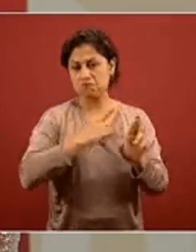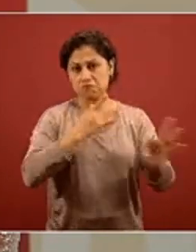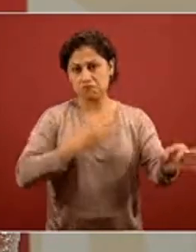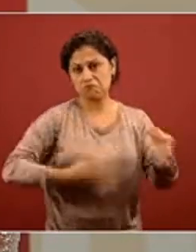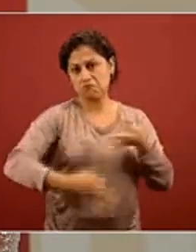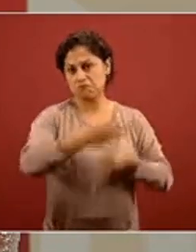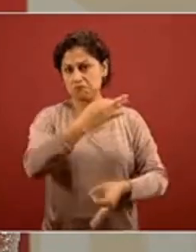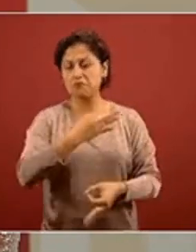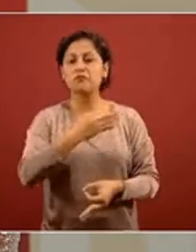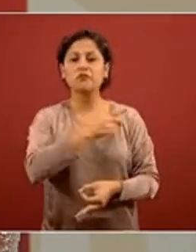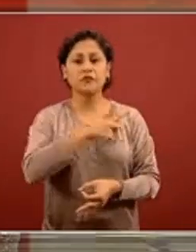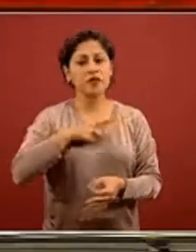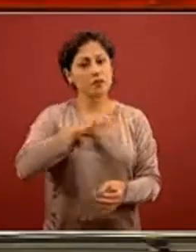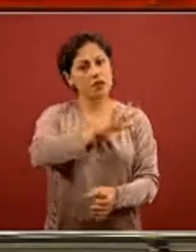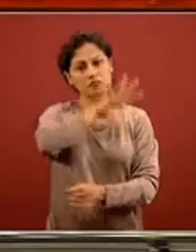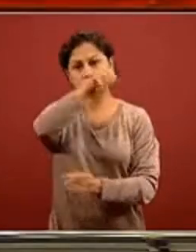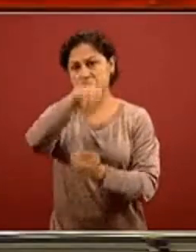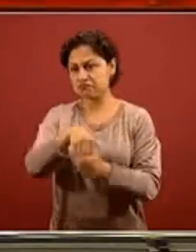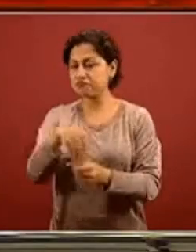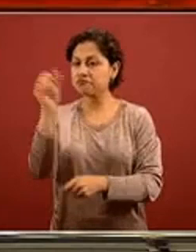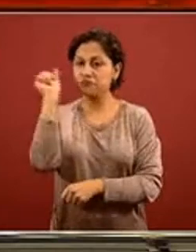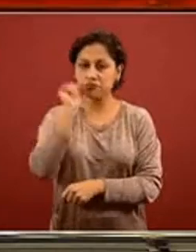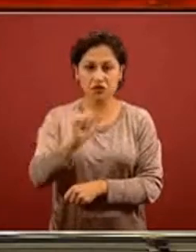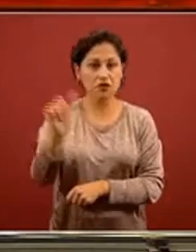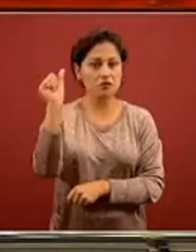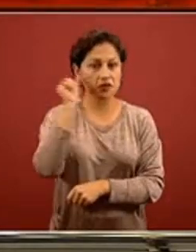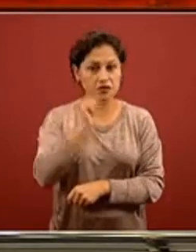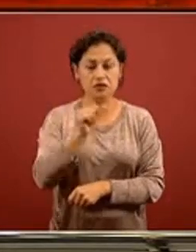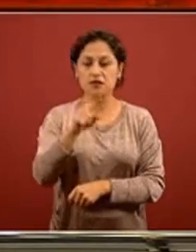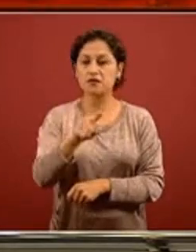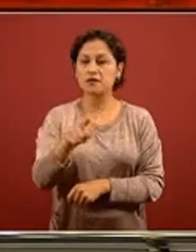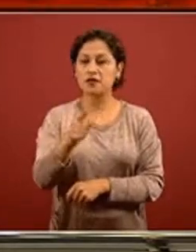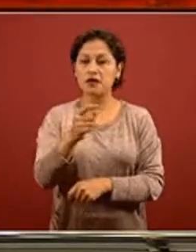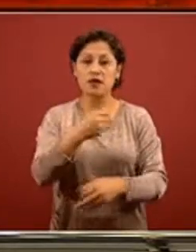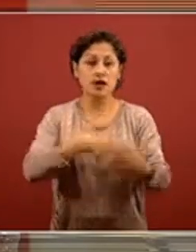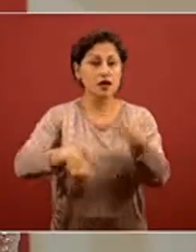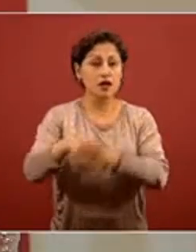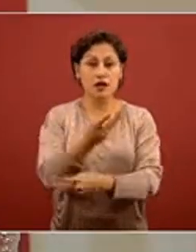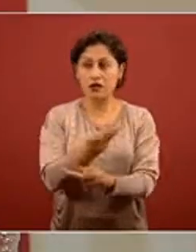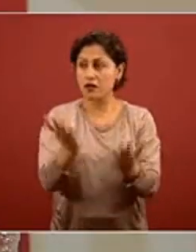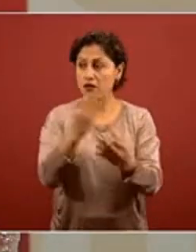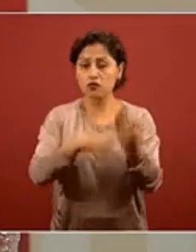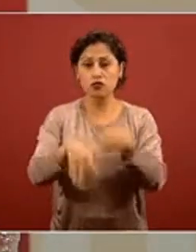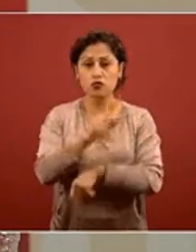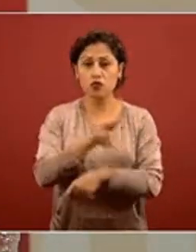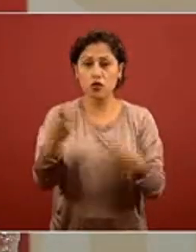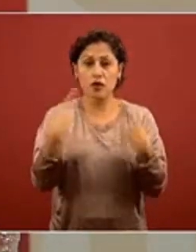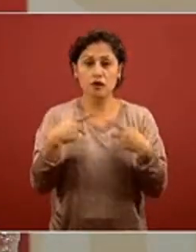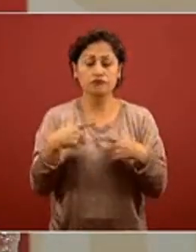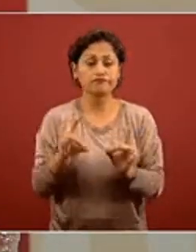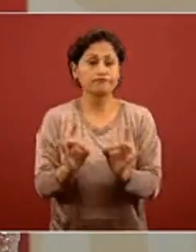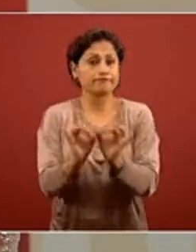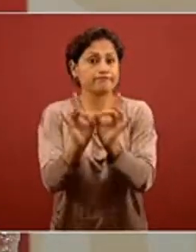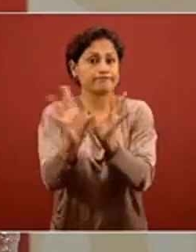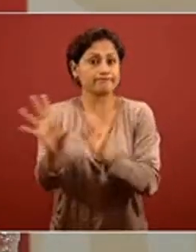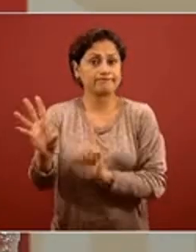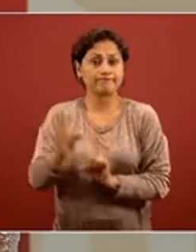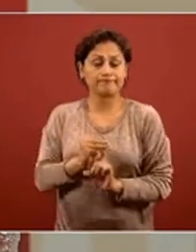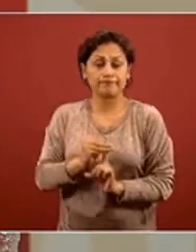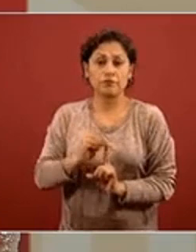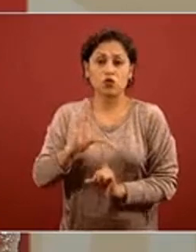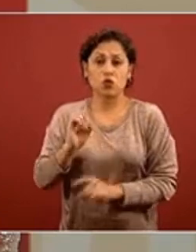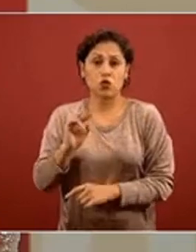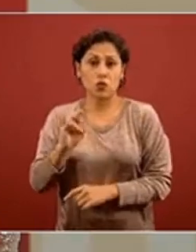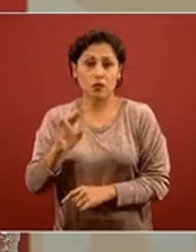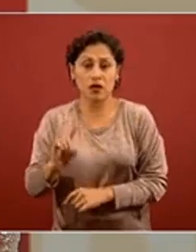siempre, invariablemente, siempre. Y todas y todos estamos en un riesgo potencial de tener esta enfermedad, COVID o cualquier